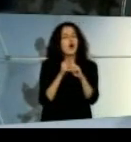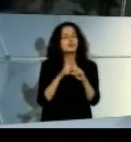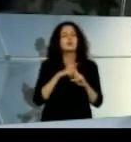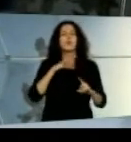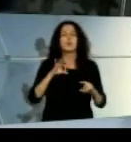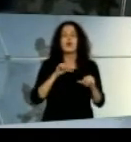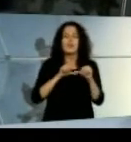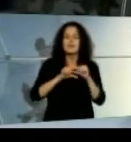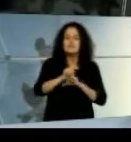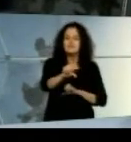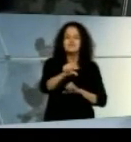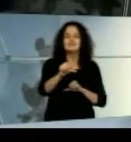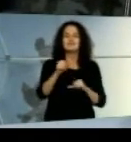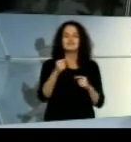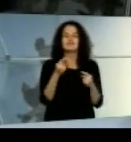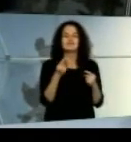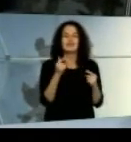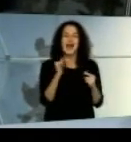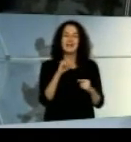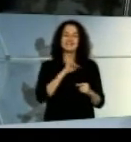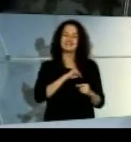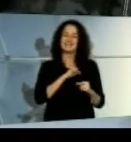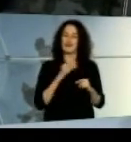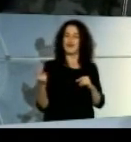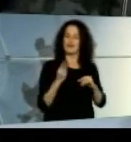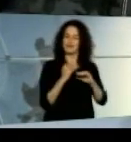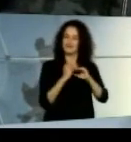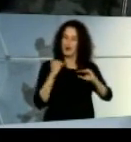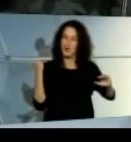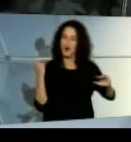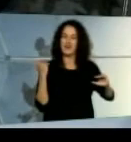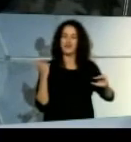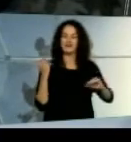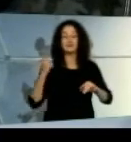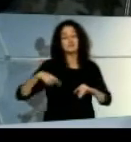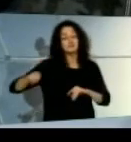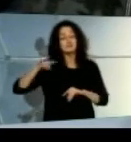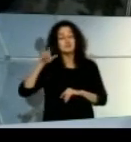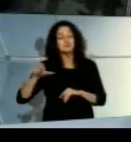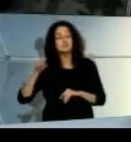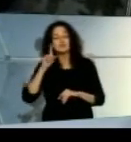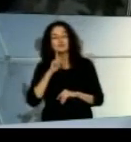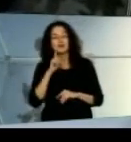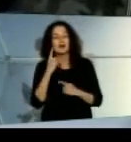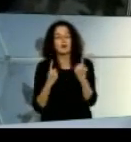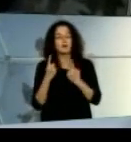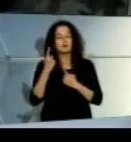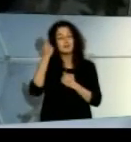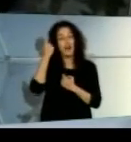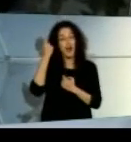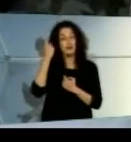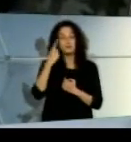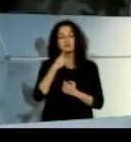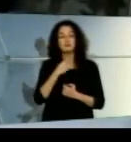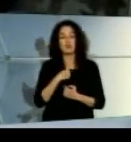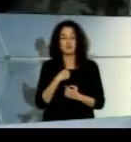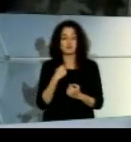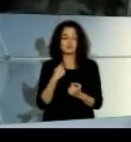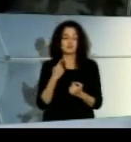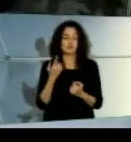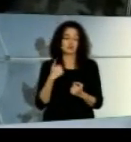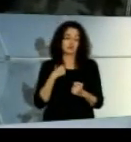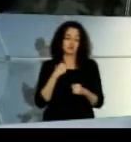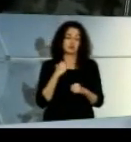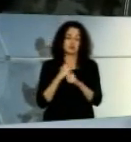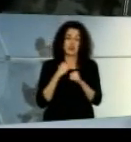ser o tener esa sensación de que somos iguales. Ellos a veces me han dicho, algunos alumnos que son sordos, con los que yo he